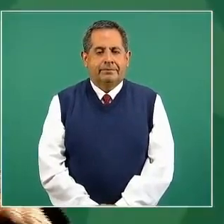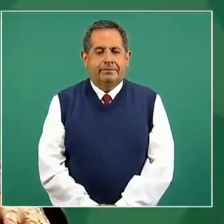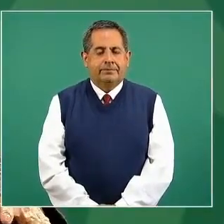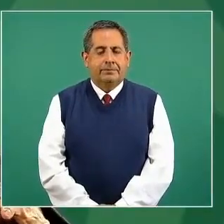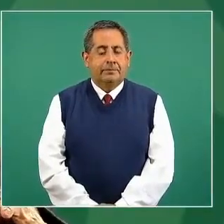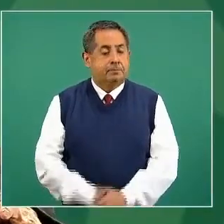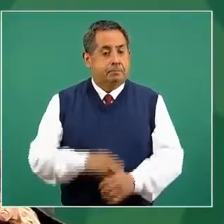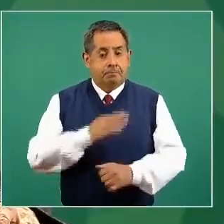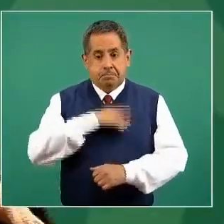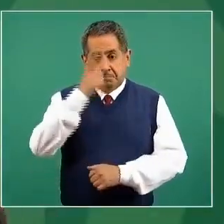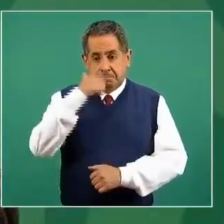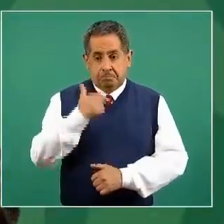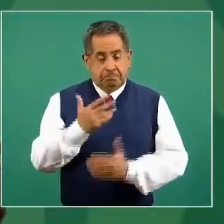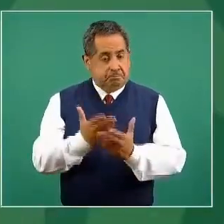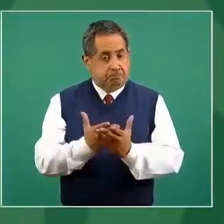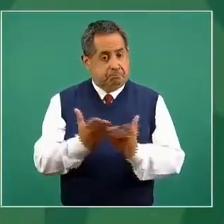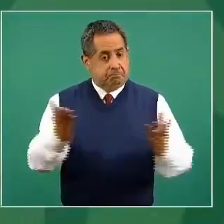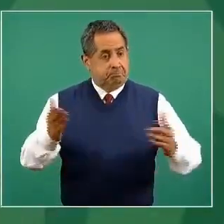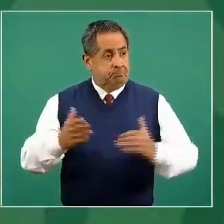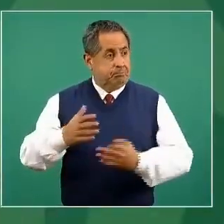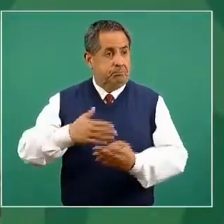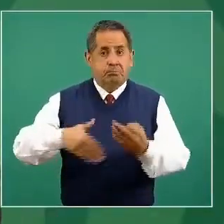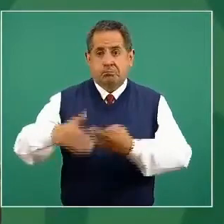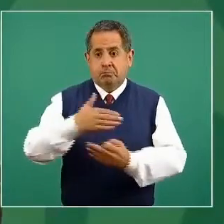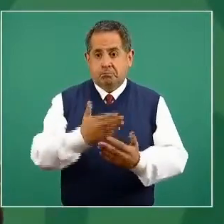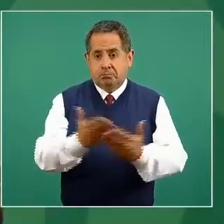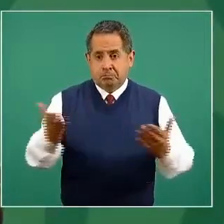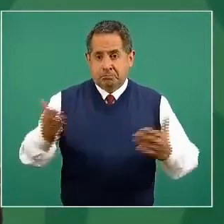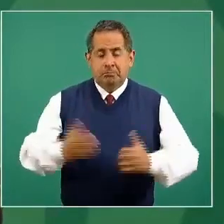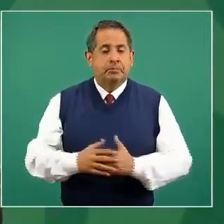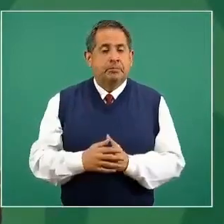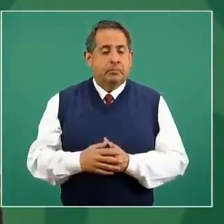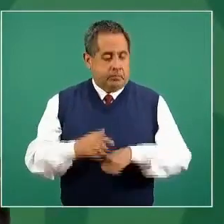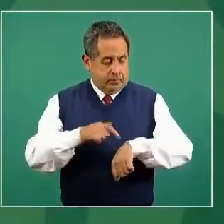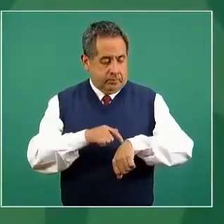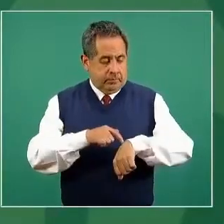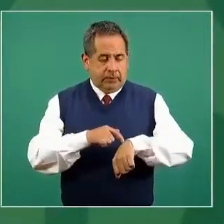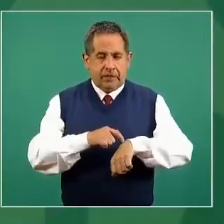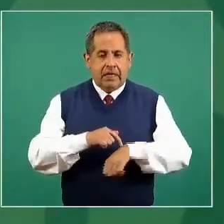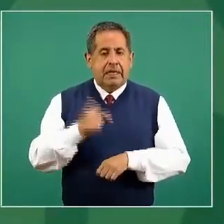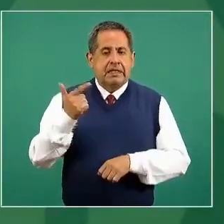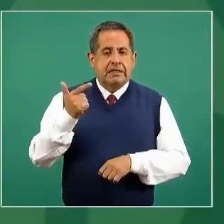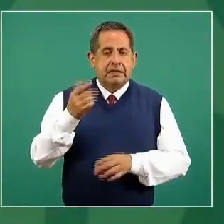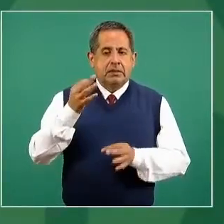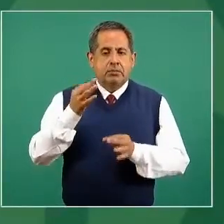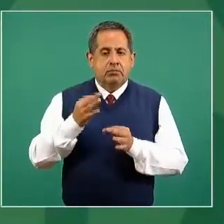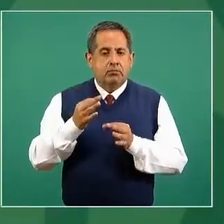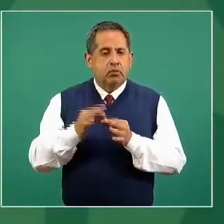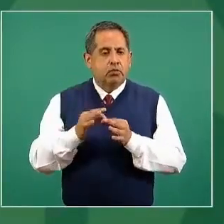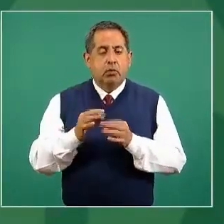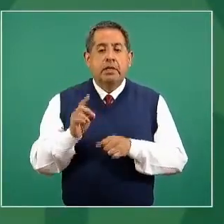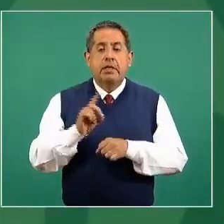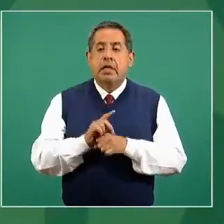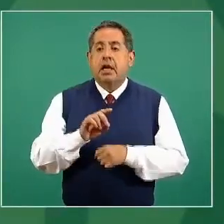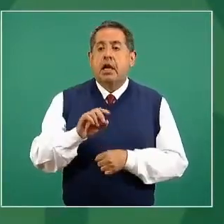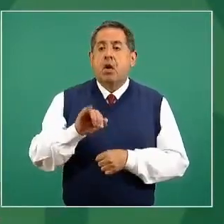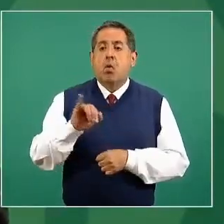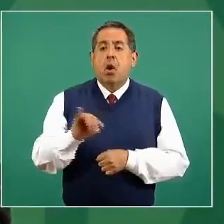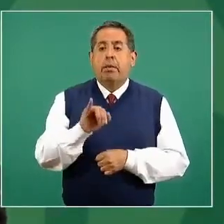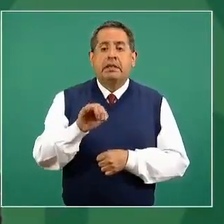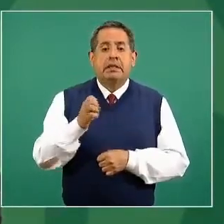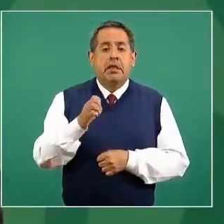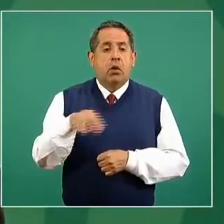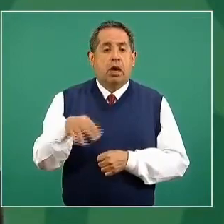Muy buenas noches, tengan todas y todos ustedes. Son las 19 horas del jueves 14 de enero